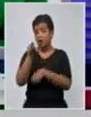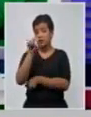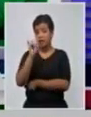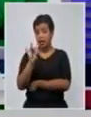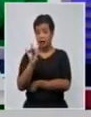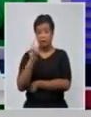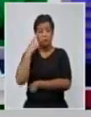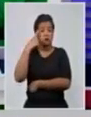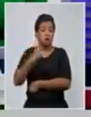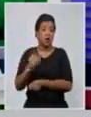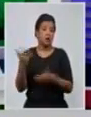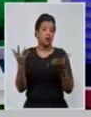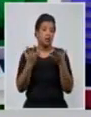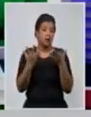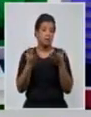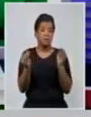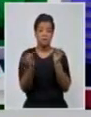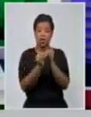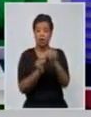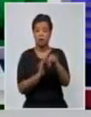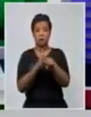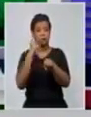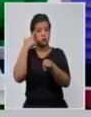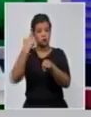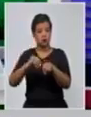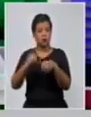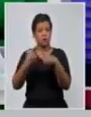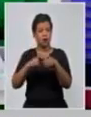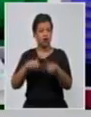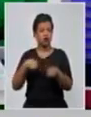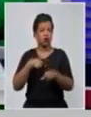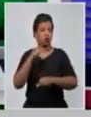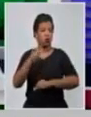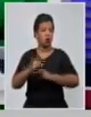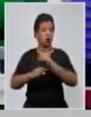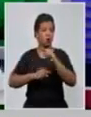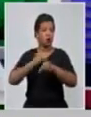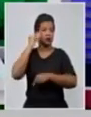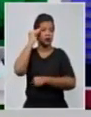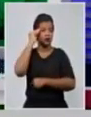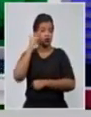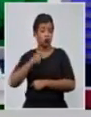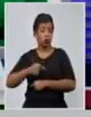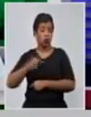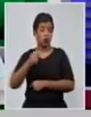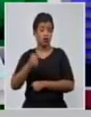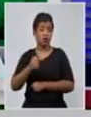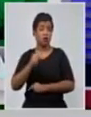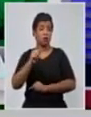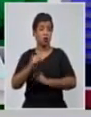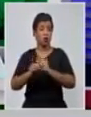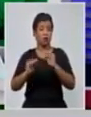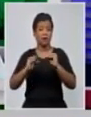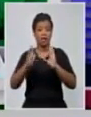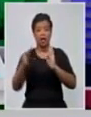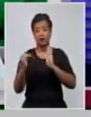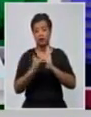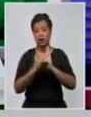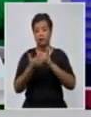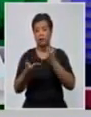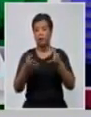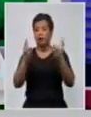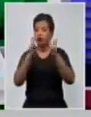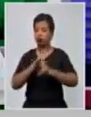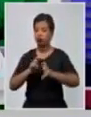infección, aunque siempre por la experiencia de todos estos días sabemos que ya en el decursar de la mañana a la tarde pues